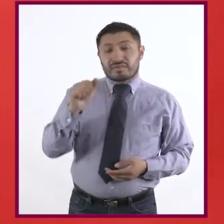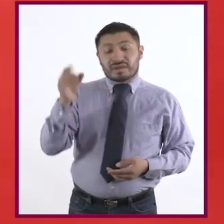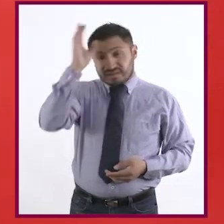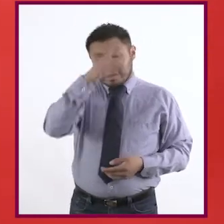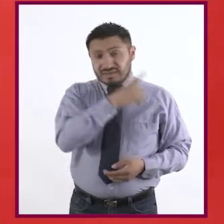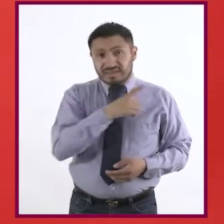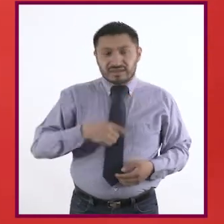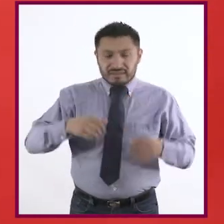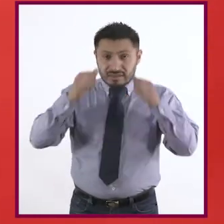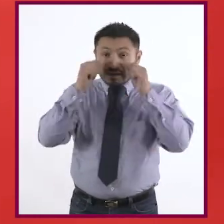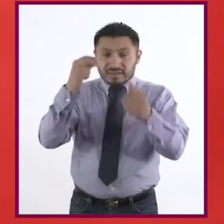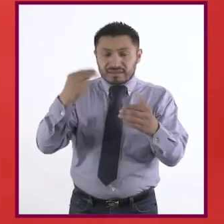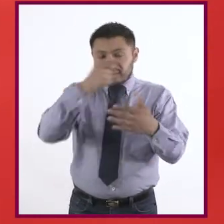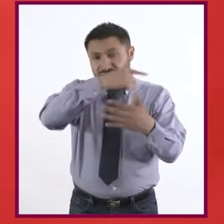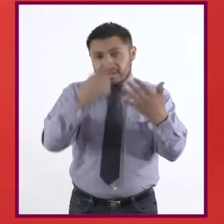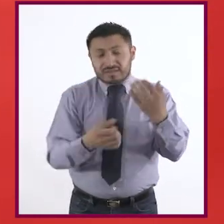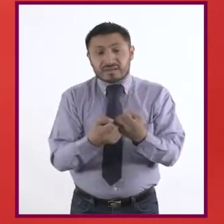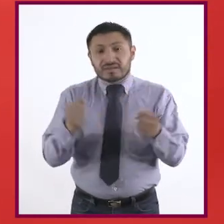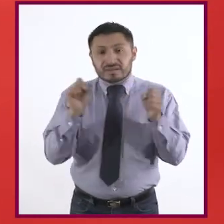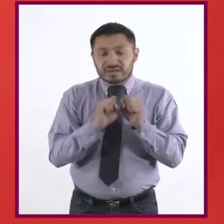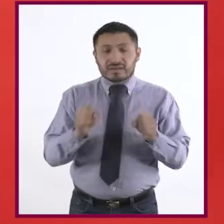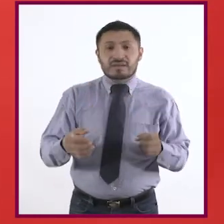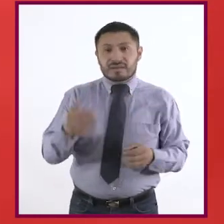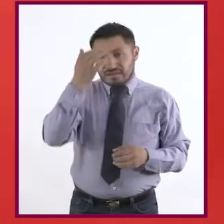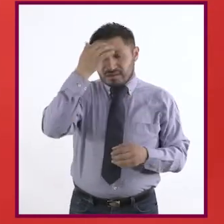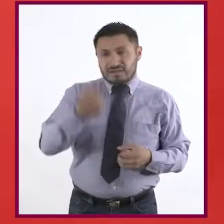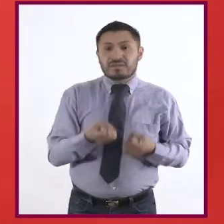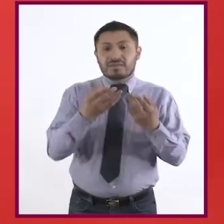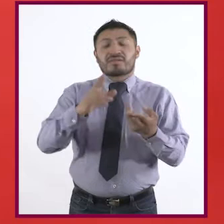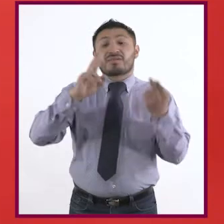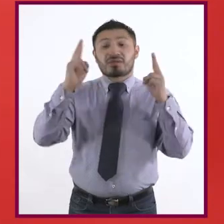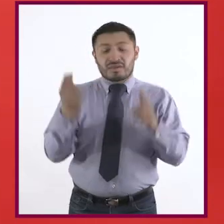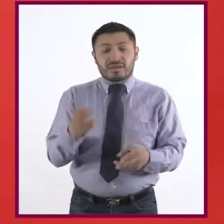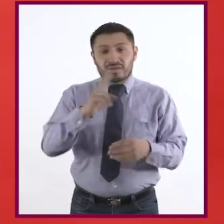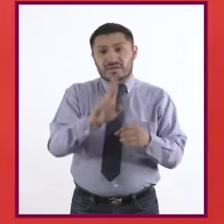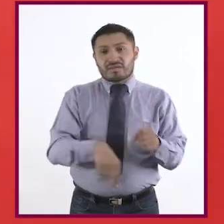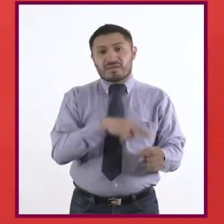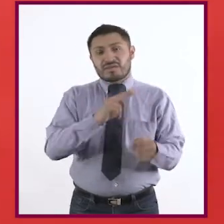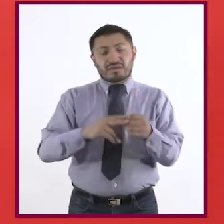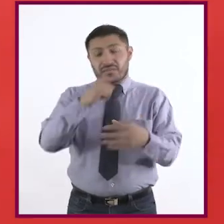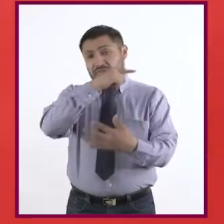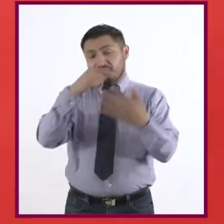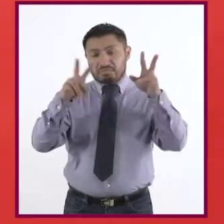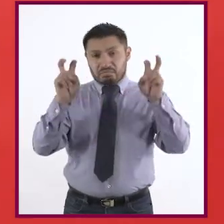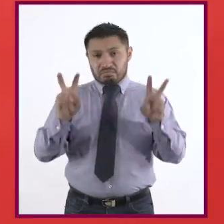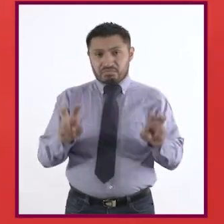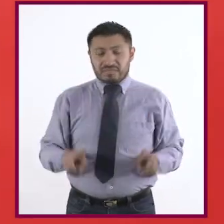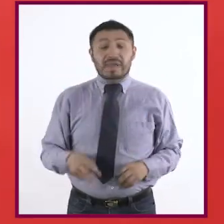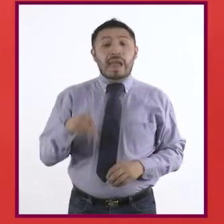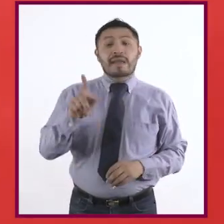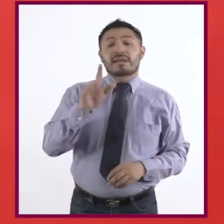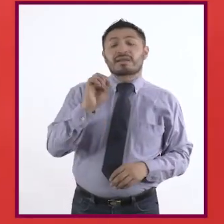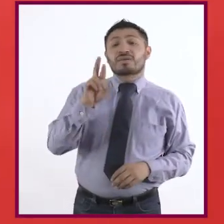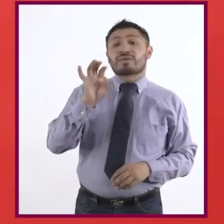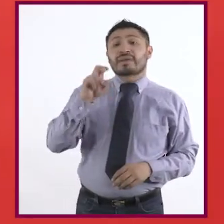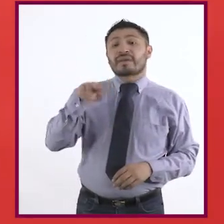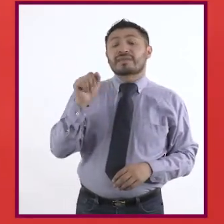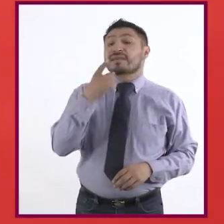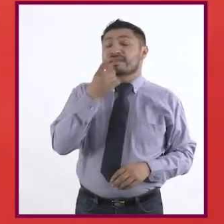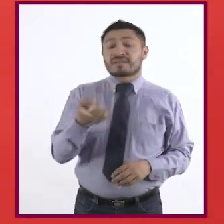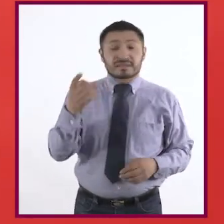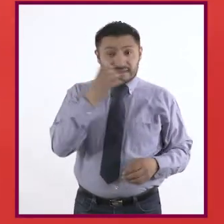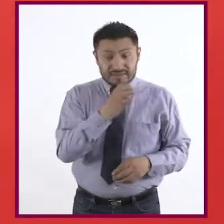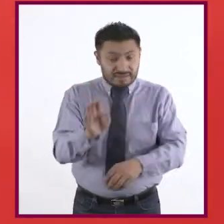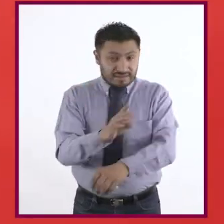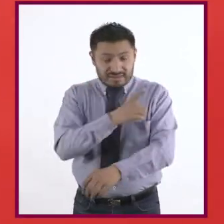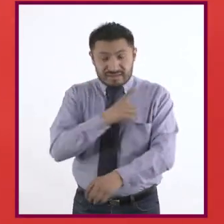necesidades sociales. Nos brinda conocimientos sobre el universo, la naturaleza, entre otros temas. Pero Lorena nos comenta que esta debe de servir en pro de